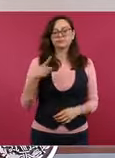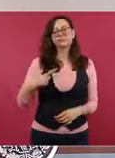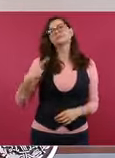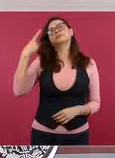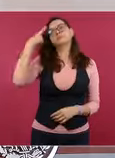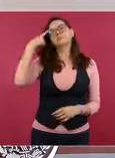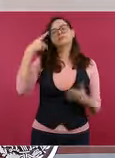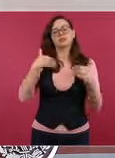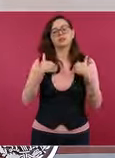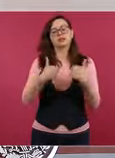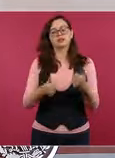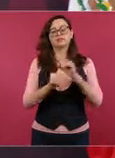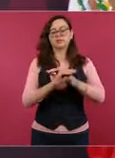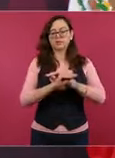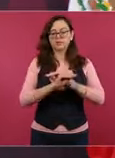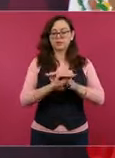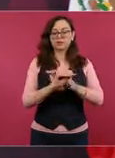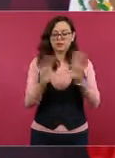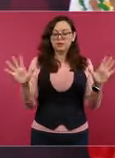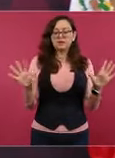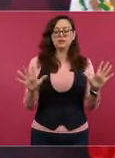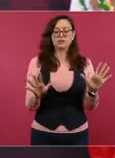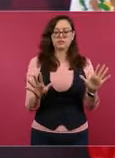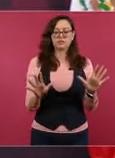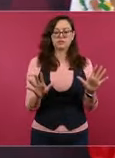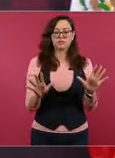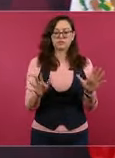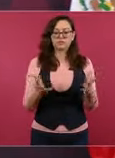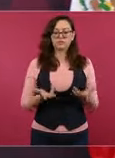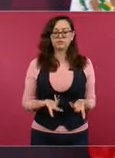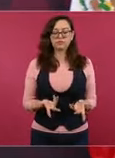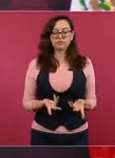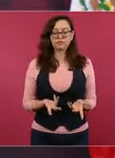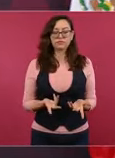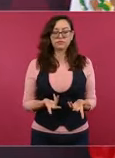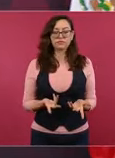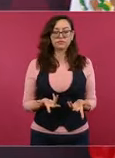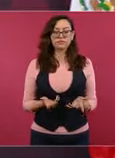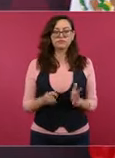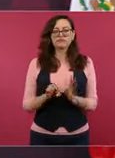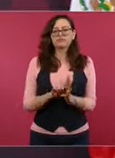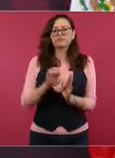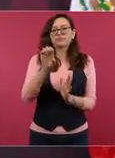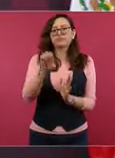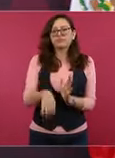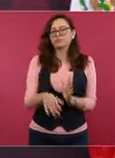claro. Hay muchísimas plantas